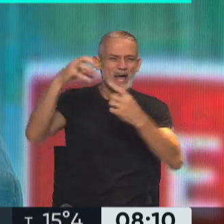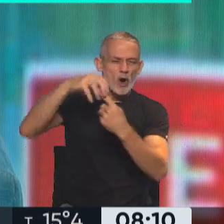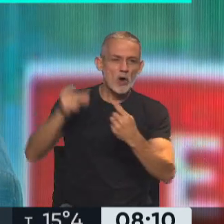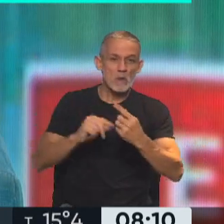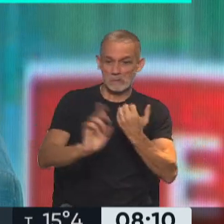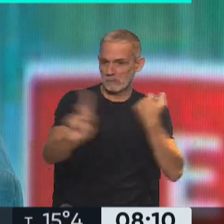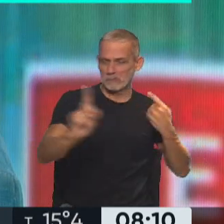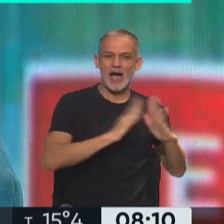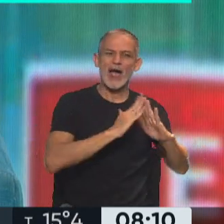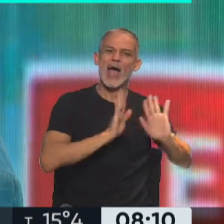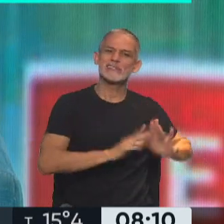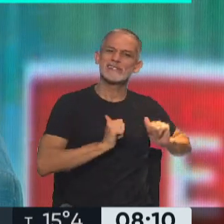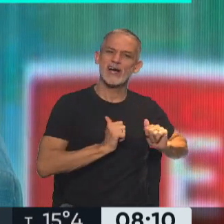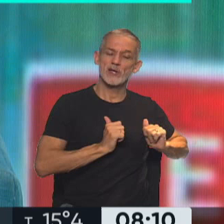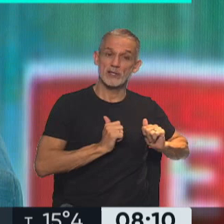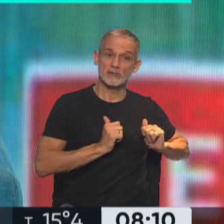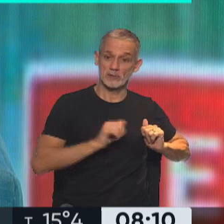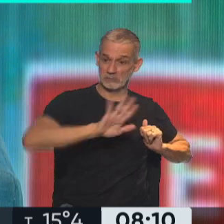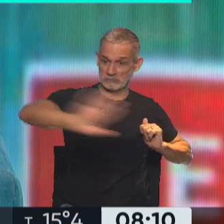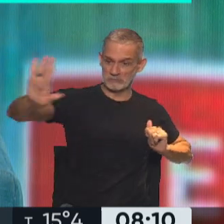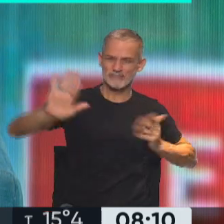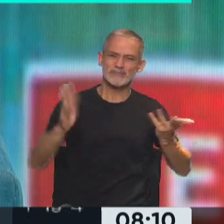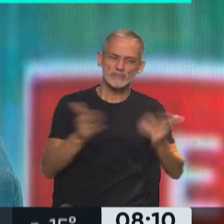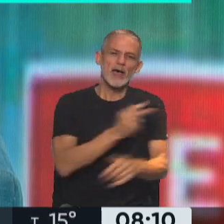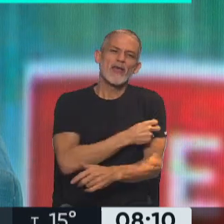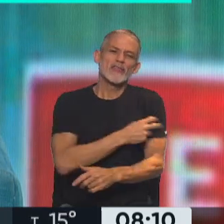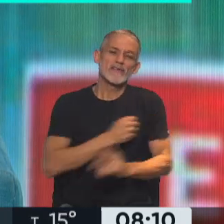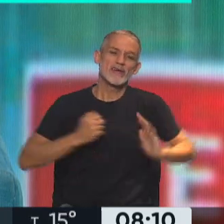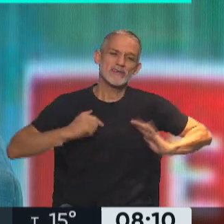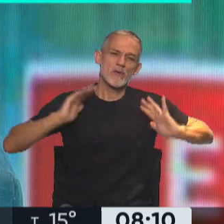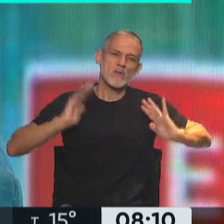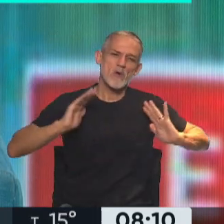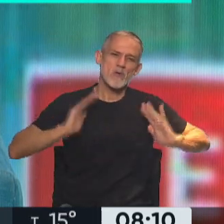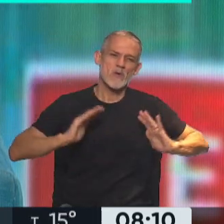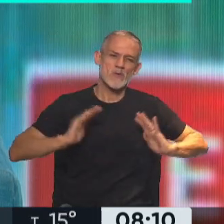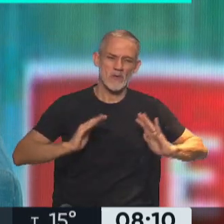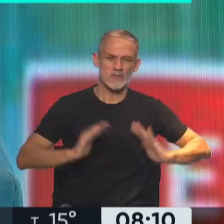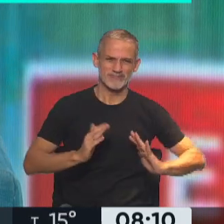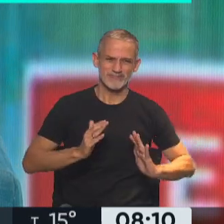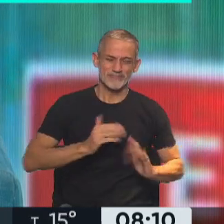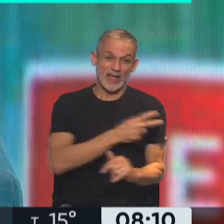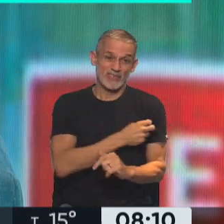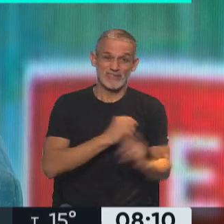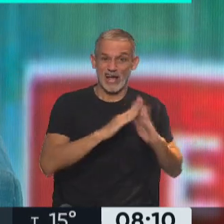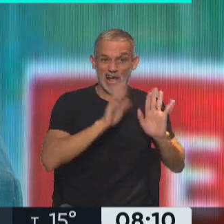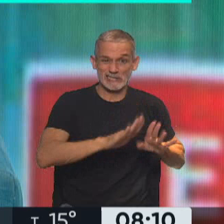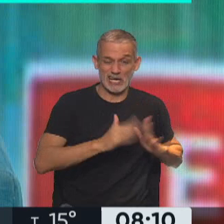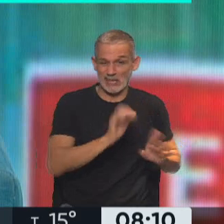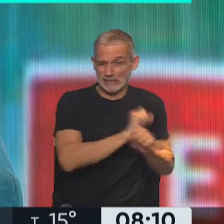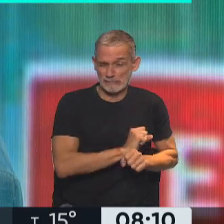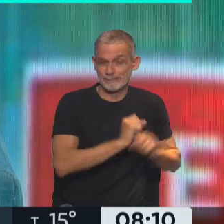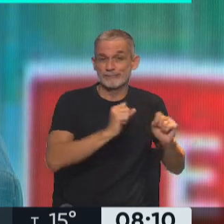etc. Esto puede haber, de alguna manera, disminuido nuestra inmunidad colectiva y aumentado nuestra sensibilidad